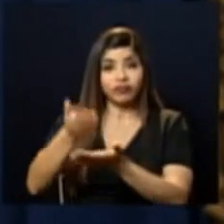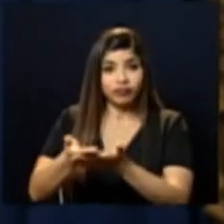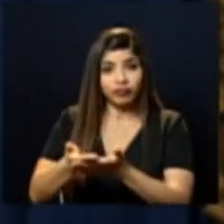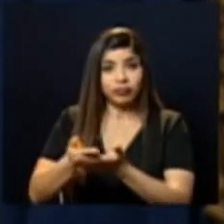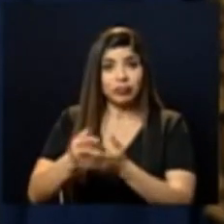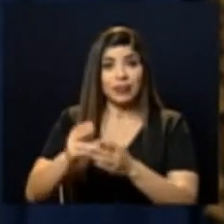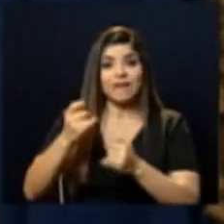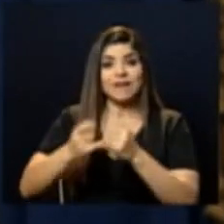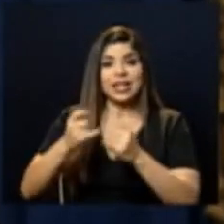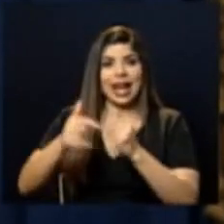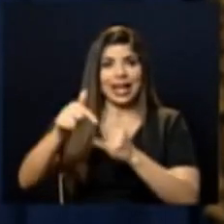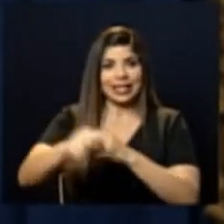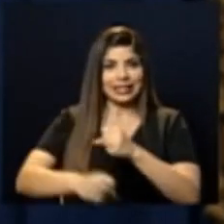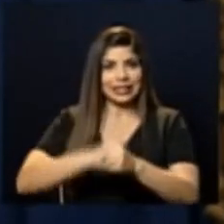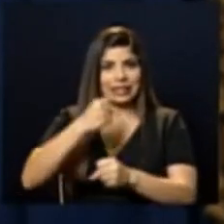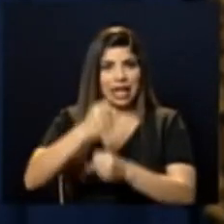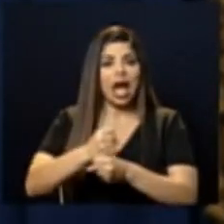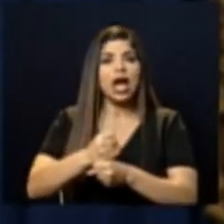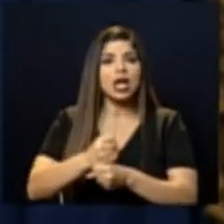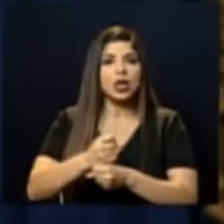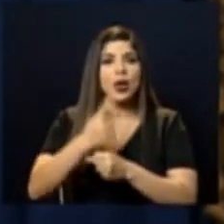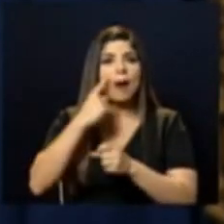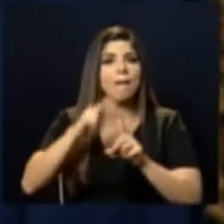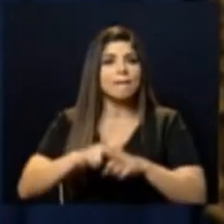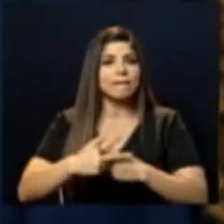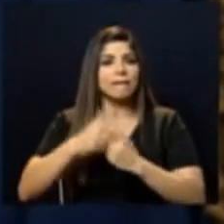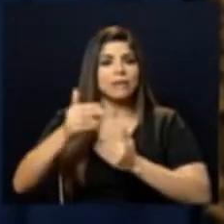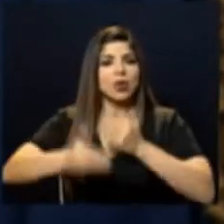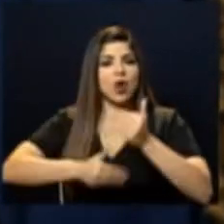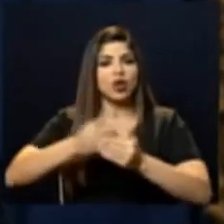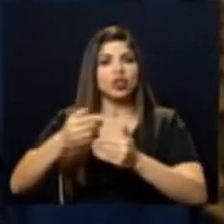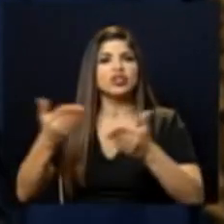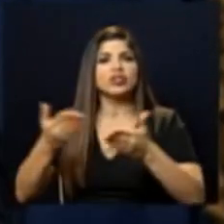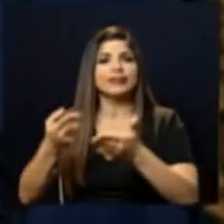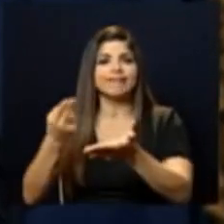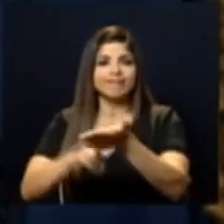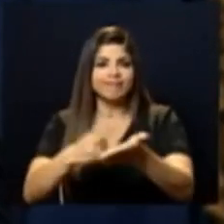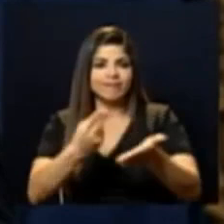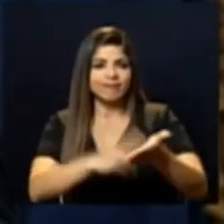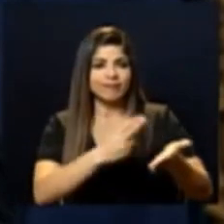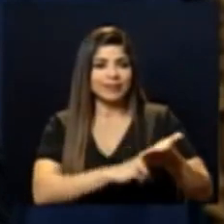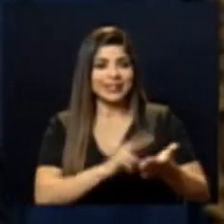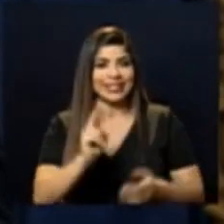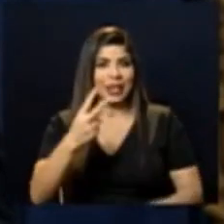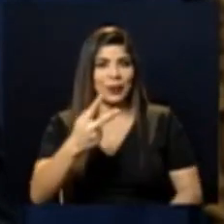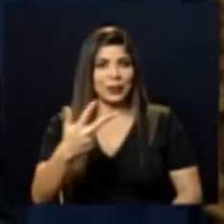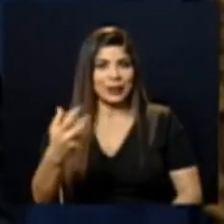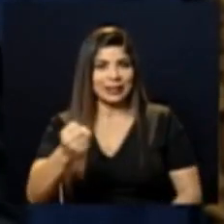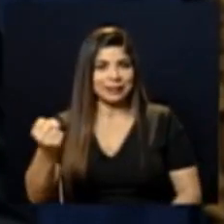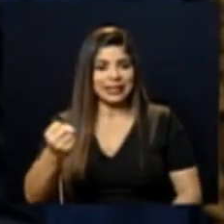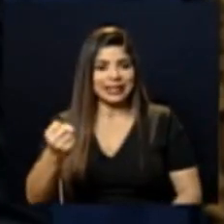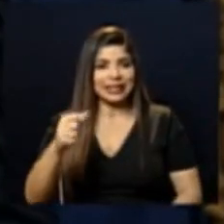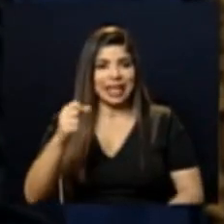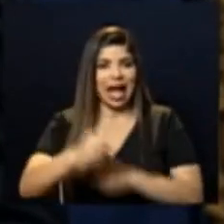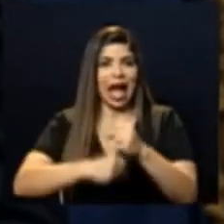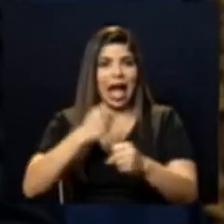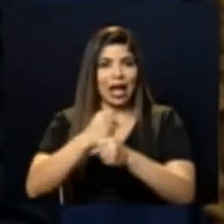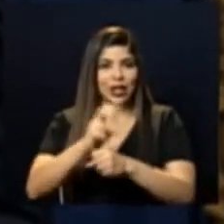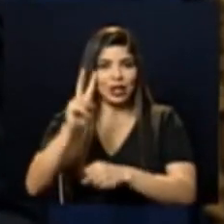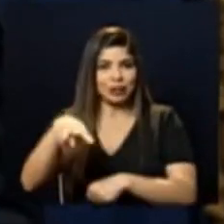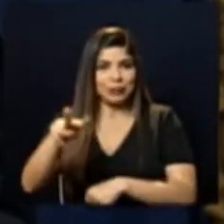fines de este año, con el fin de iniciar el proceso de contratación en el segundo trimestre del